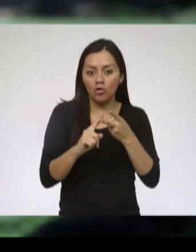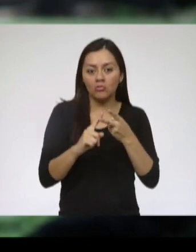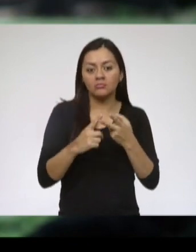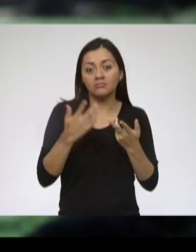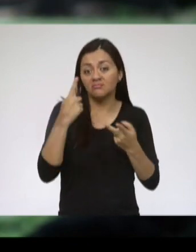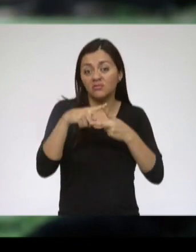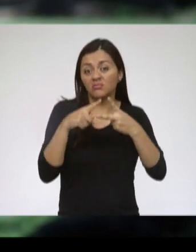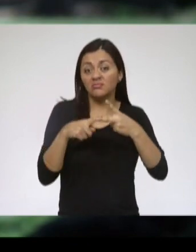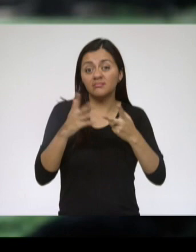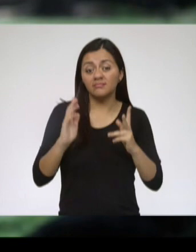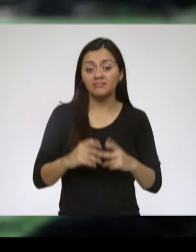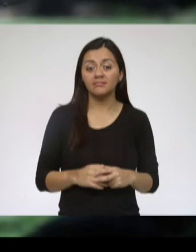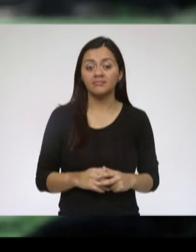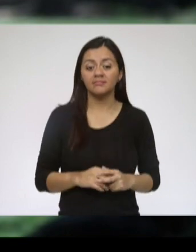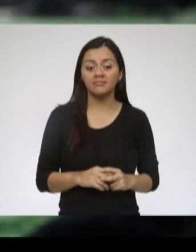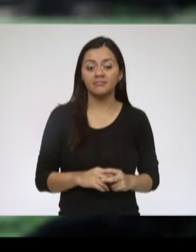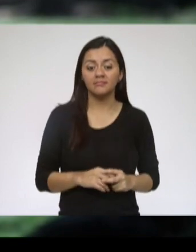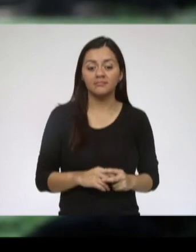bienestar.